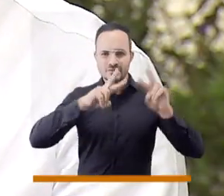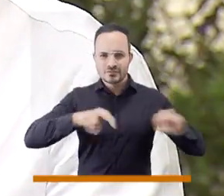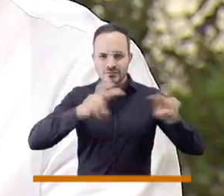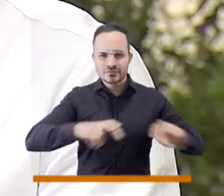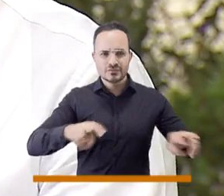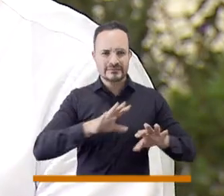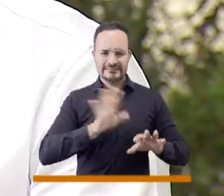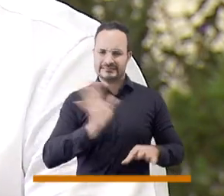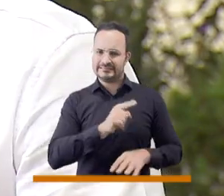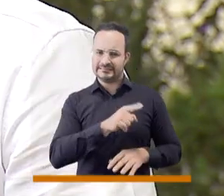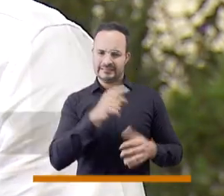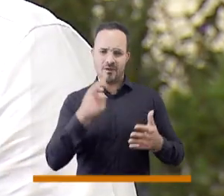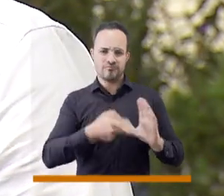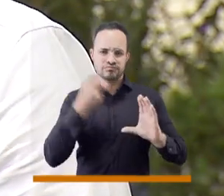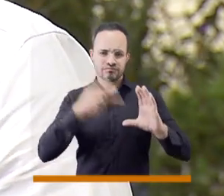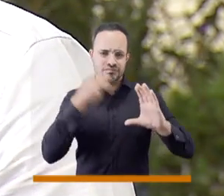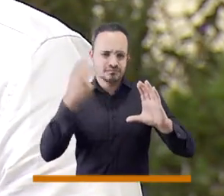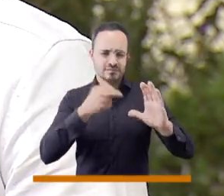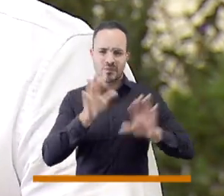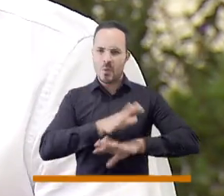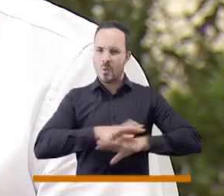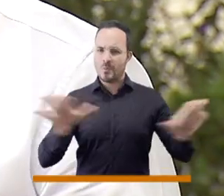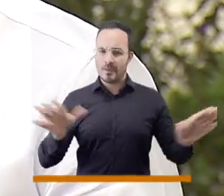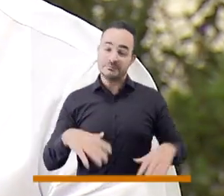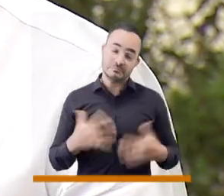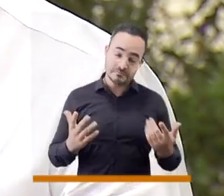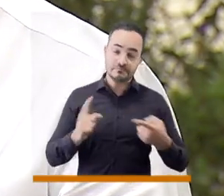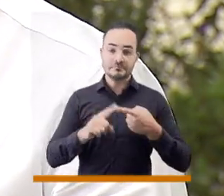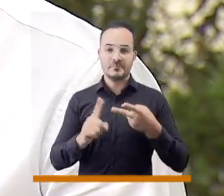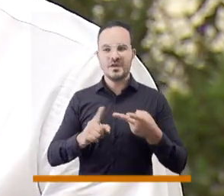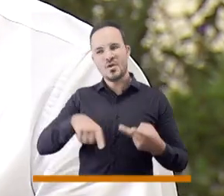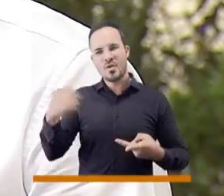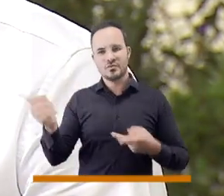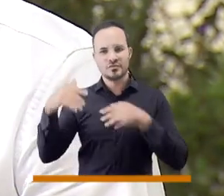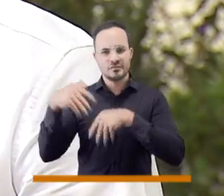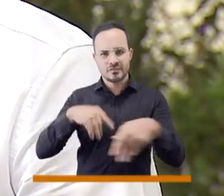hidrocarburos. E incluso dijo el presidente Gustavo Petro en su marcha